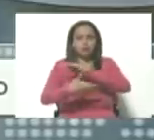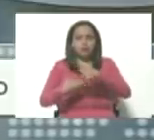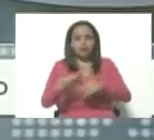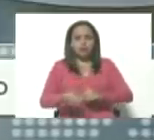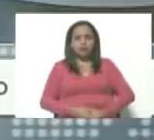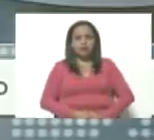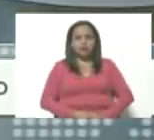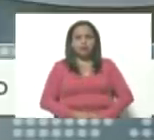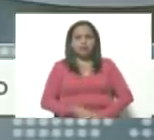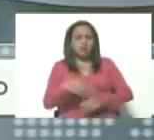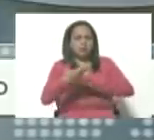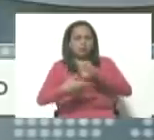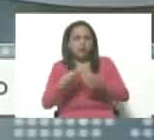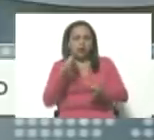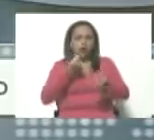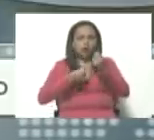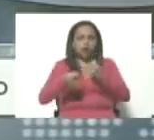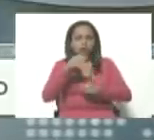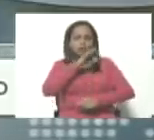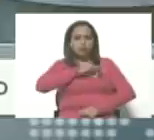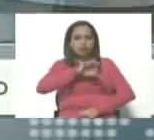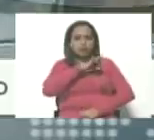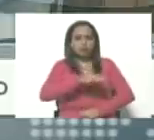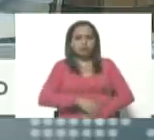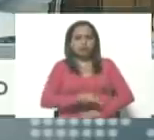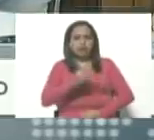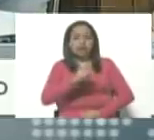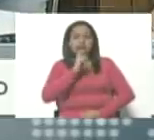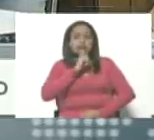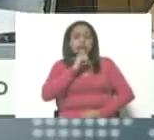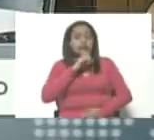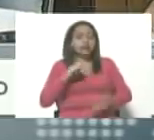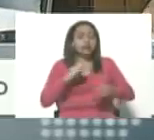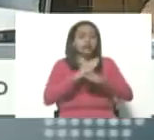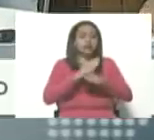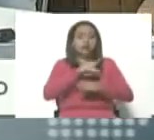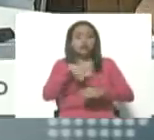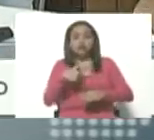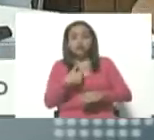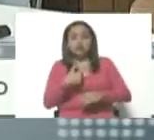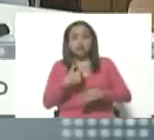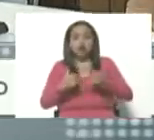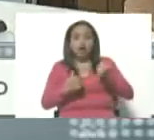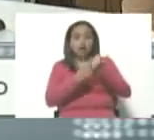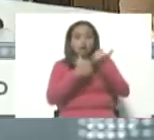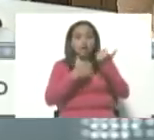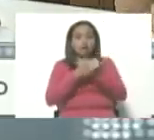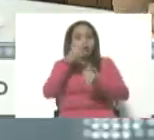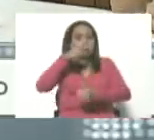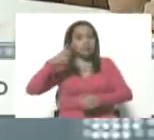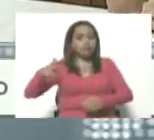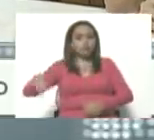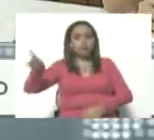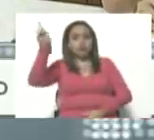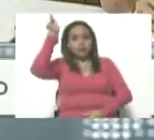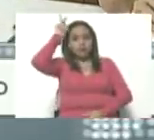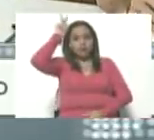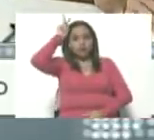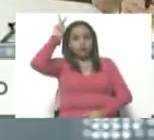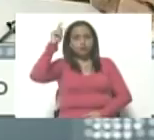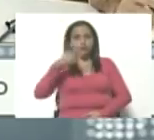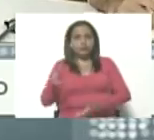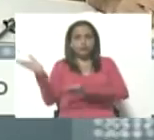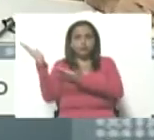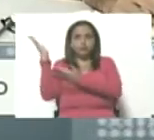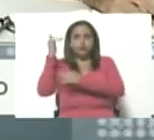crisis económica, social, juego trancado, pues, nuestra solidaridad con el pueblo de Perú.